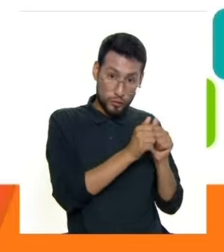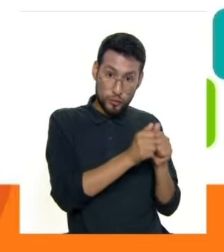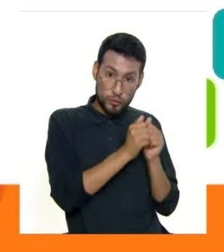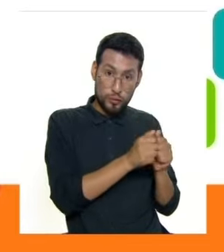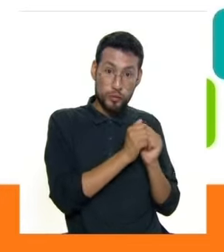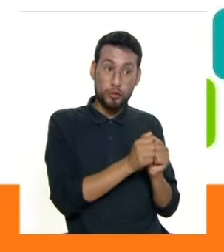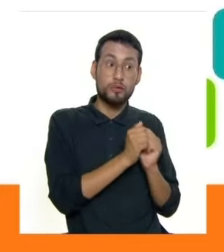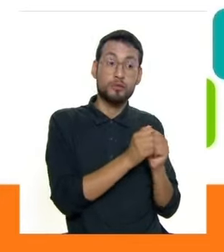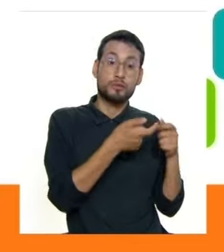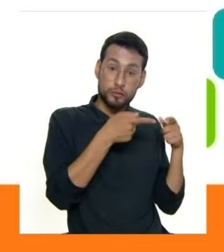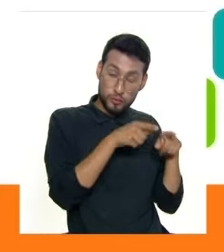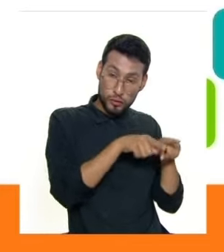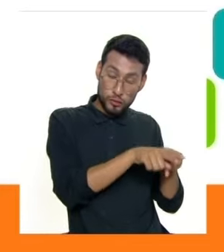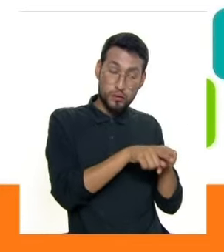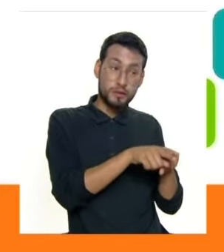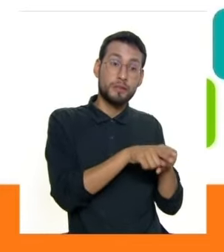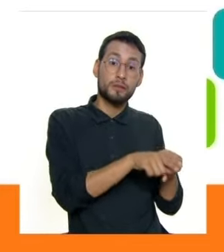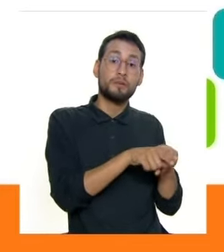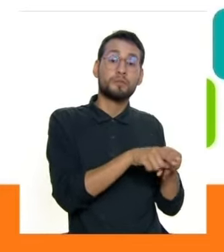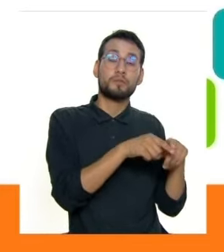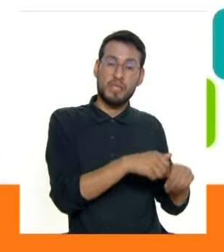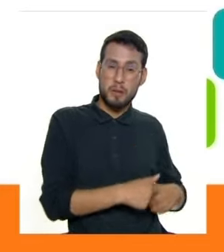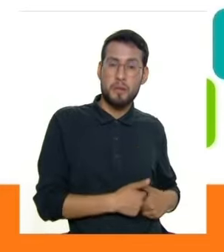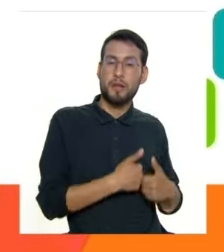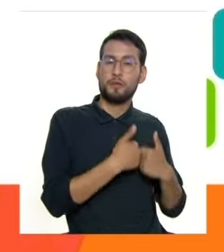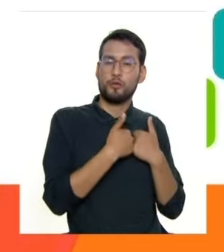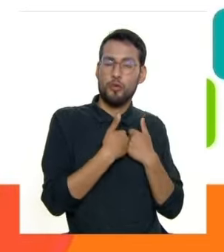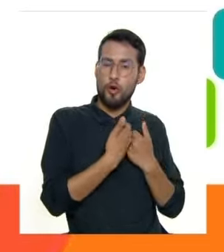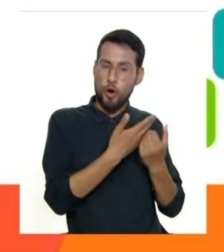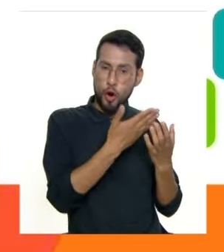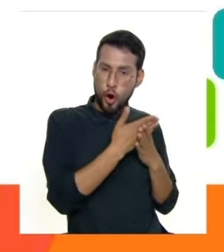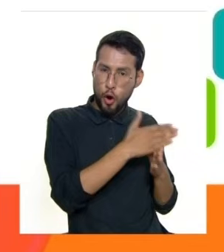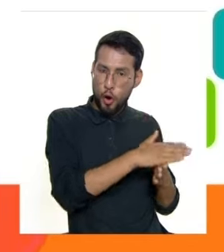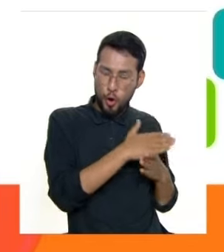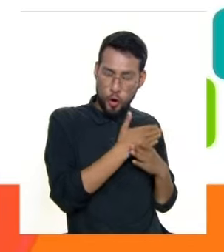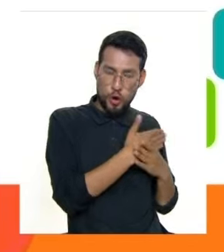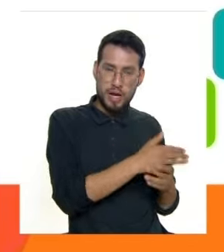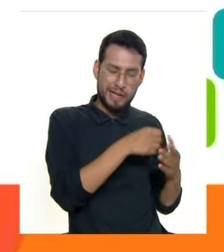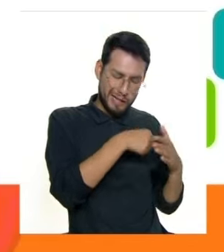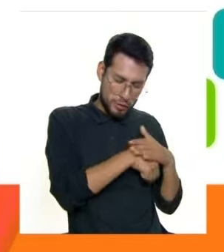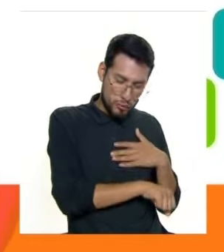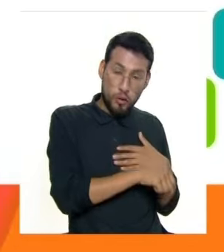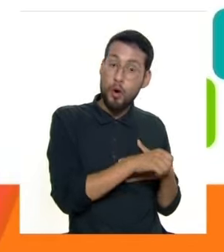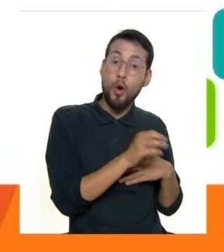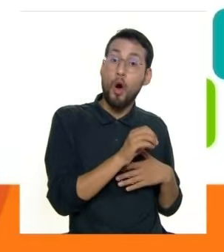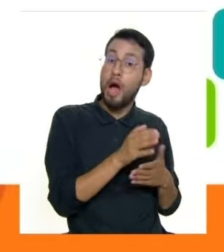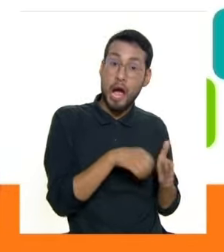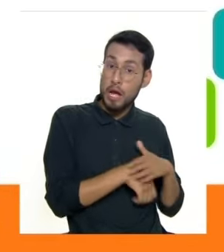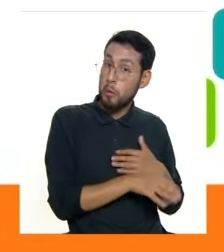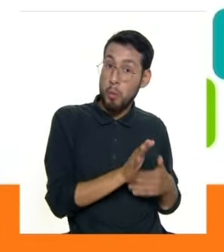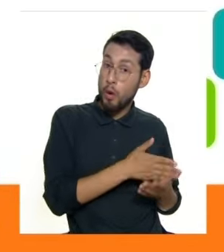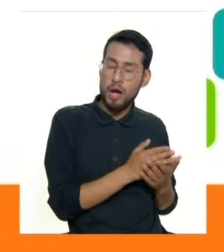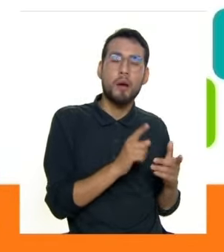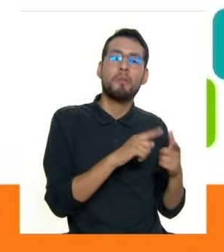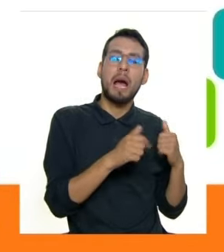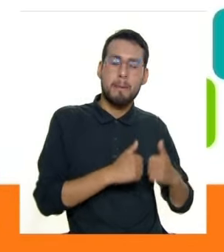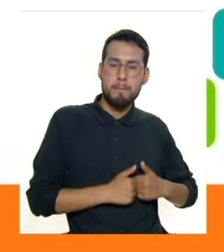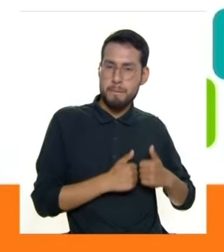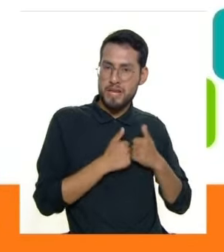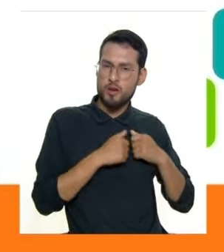hecho, de esta convivencia que han vivido, han compartido una vida, ¿no? ya con hijos o sin hijos, uh-huh. pero que han hecho una vida